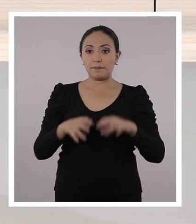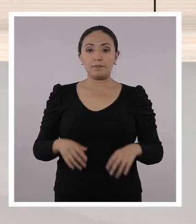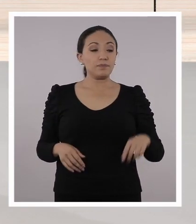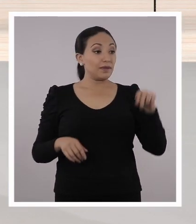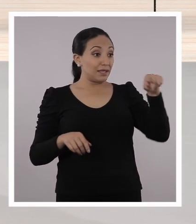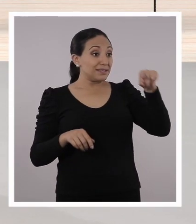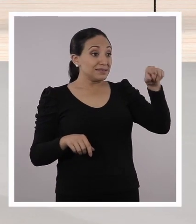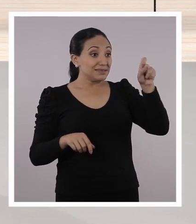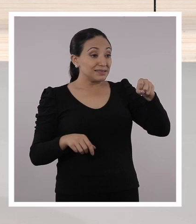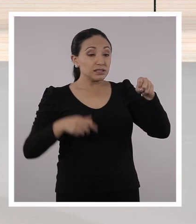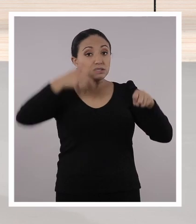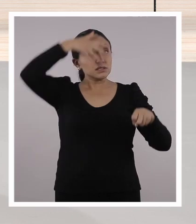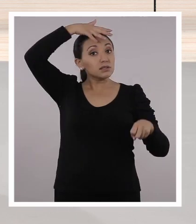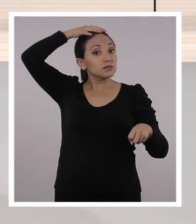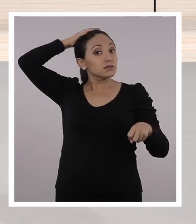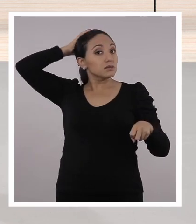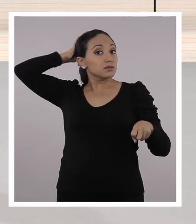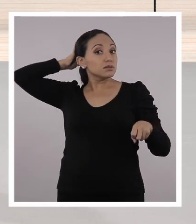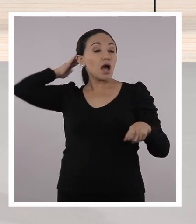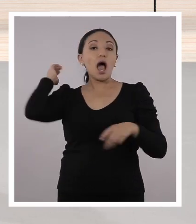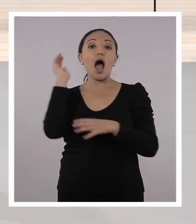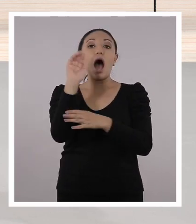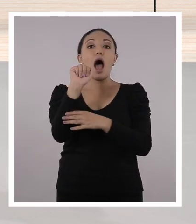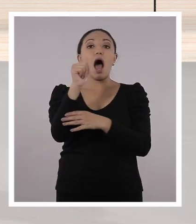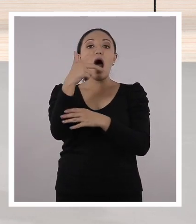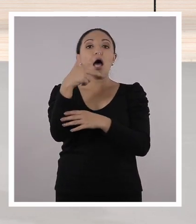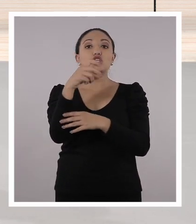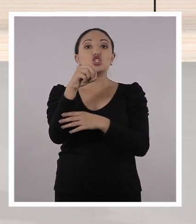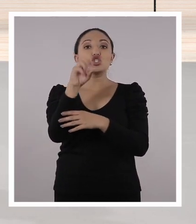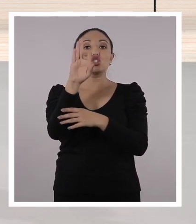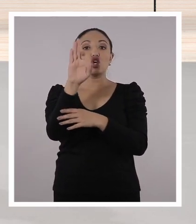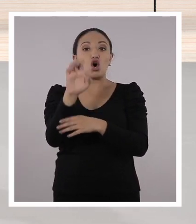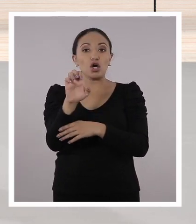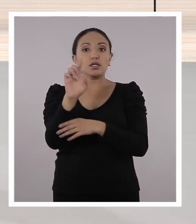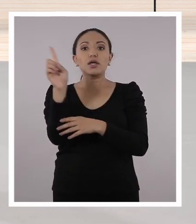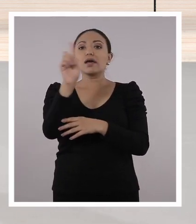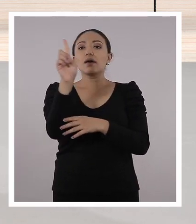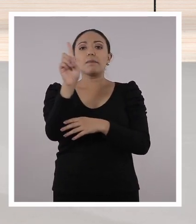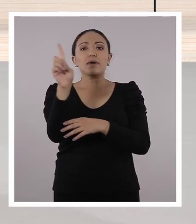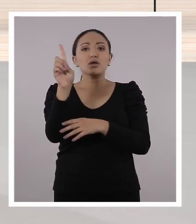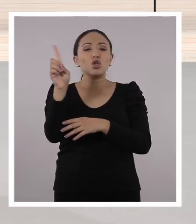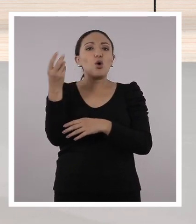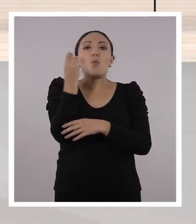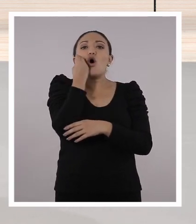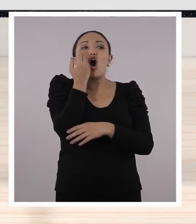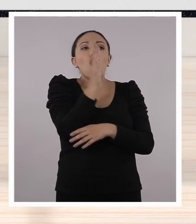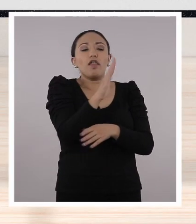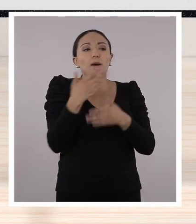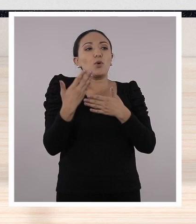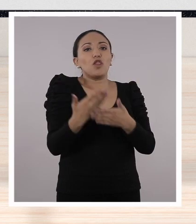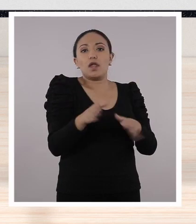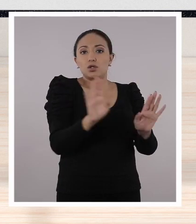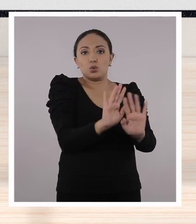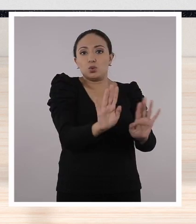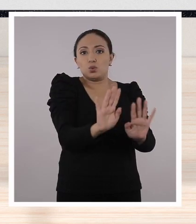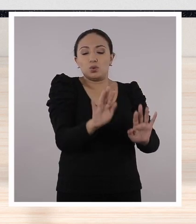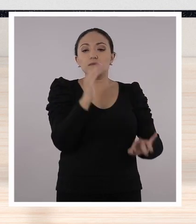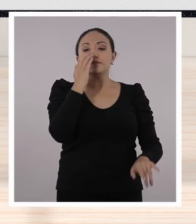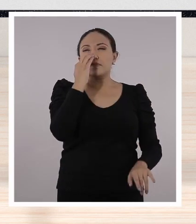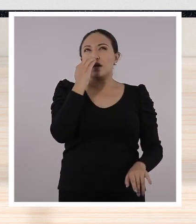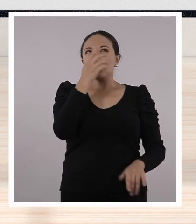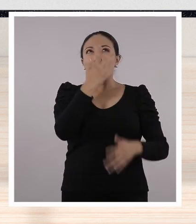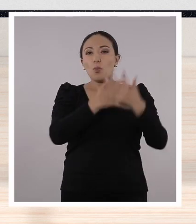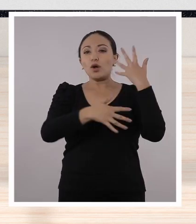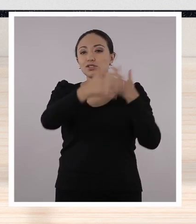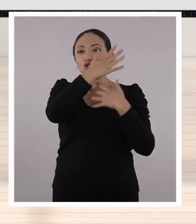Qué ¿Sabes cuál chévere. es? Sí, profe, ellos saben usar achote, ¿no? Exacto, pero no tiene nada que ver con moda ni nada por el estilo, sino que